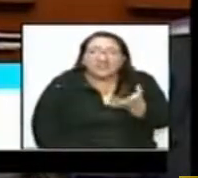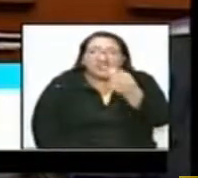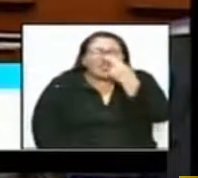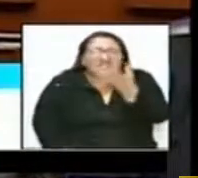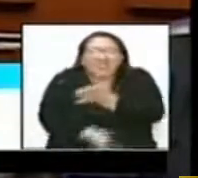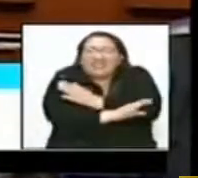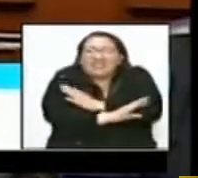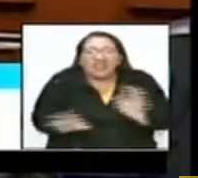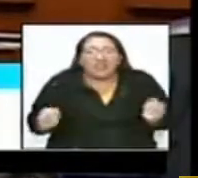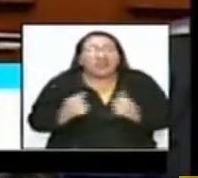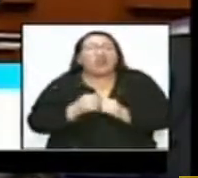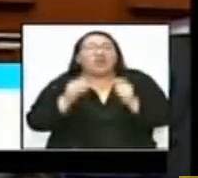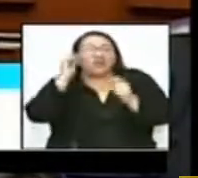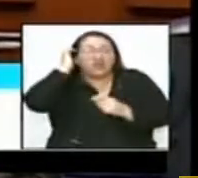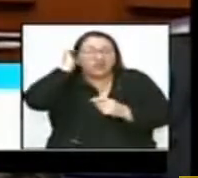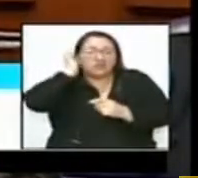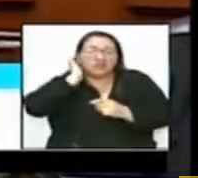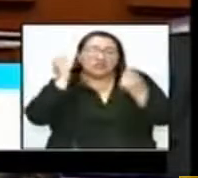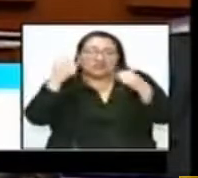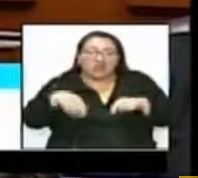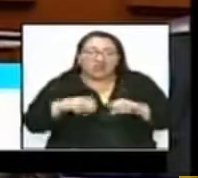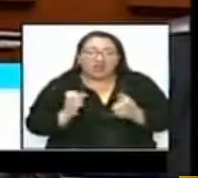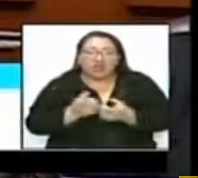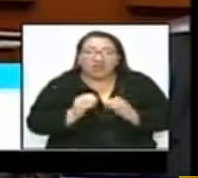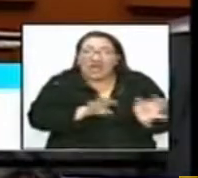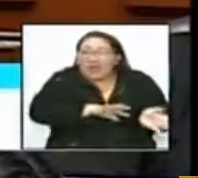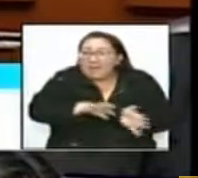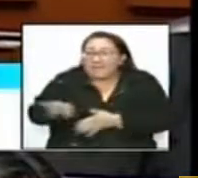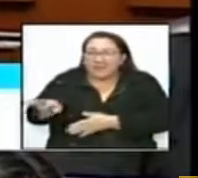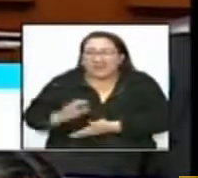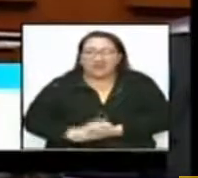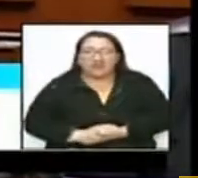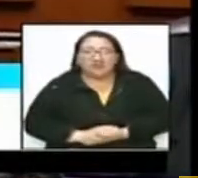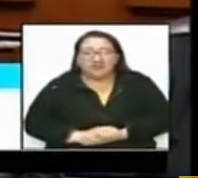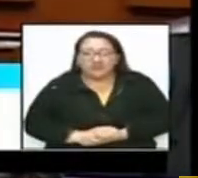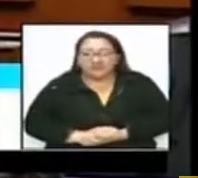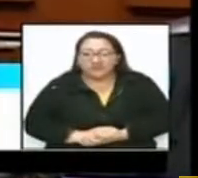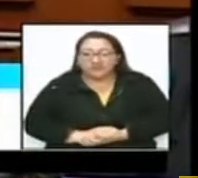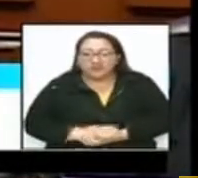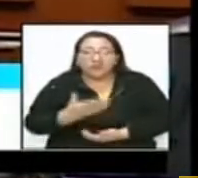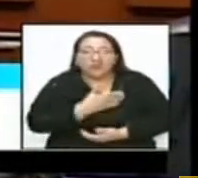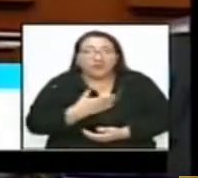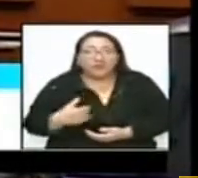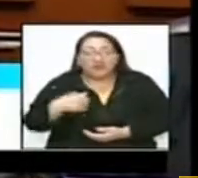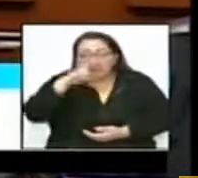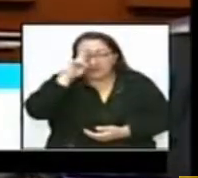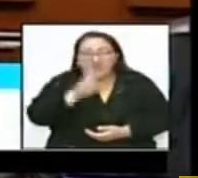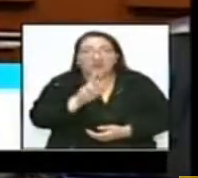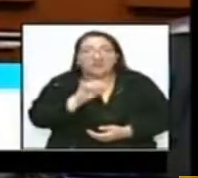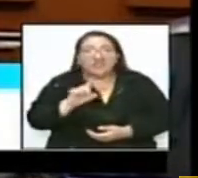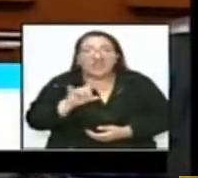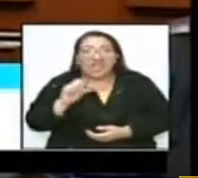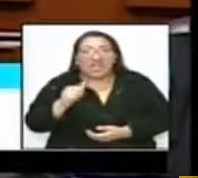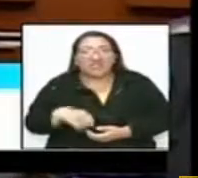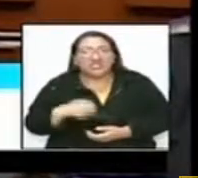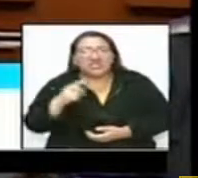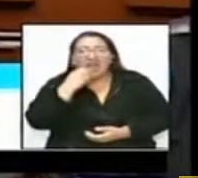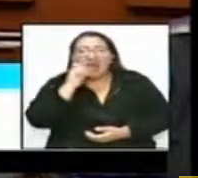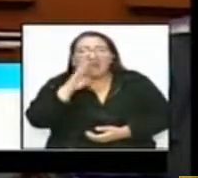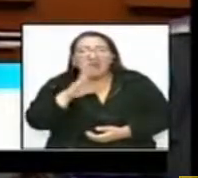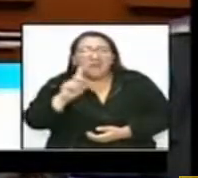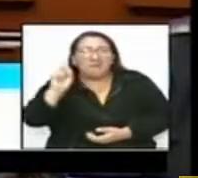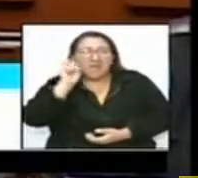con ninguna de las decisiones que se ha tomado en este congreso el señor presidente de la república ha tenido la osadía de mentir